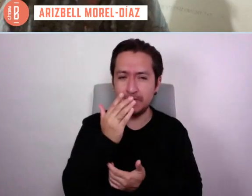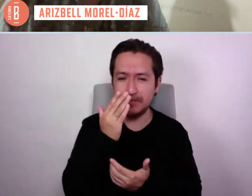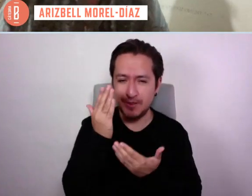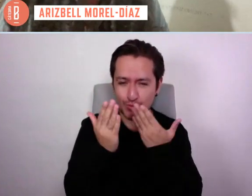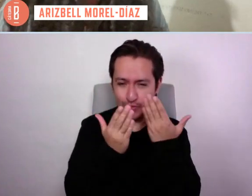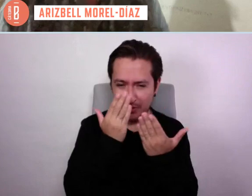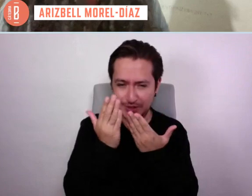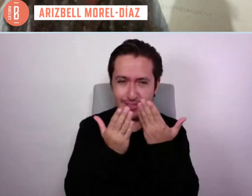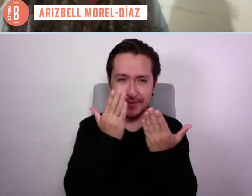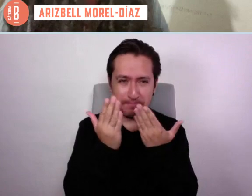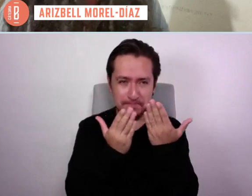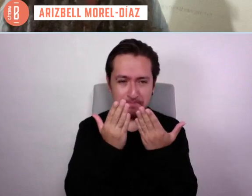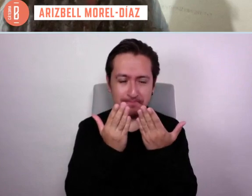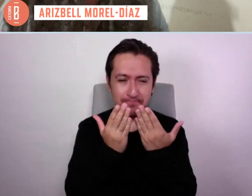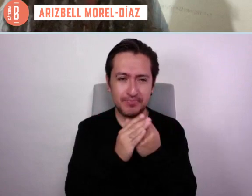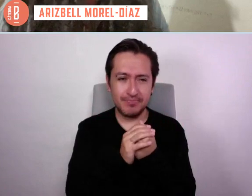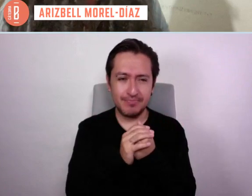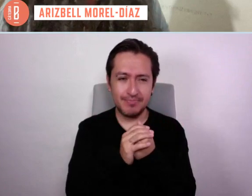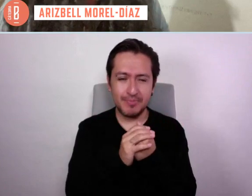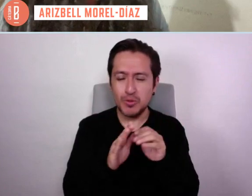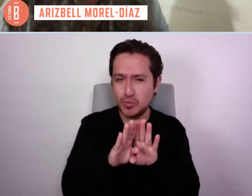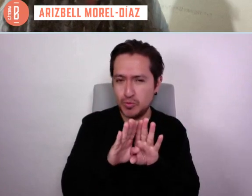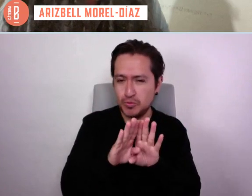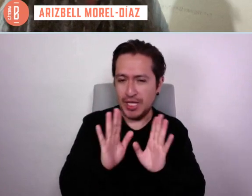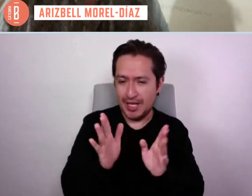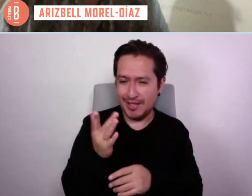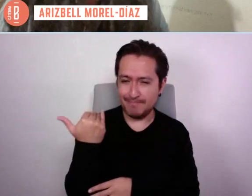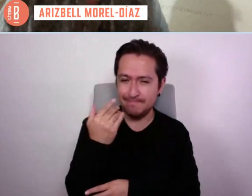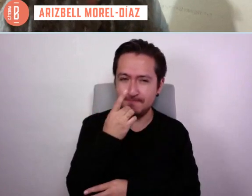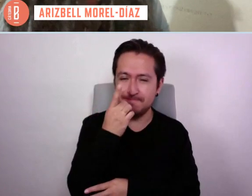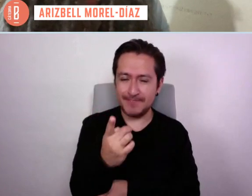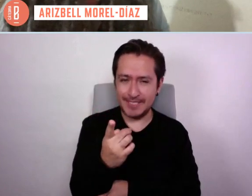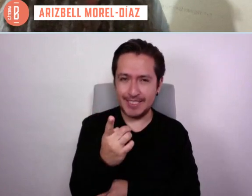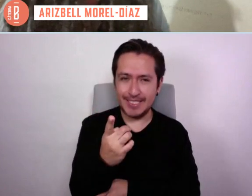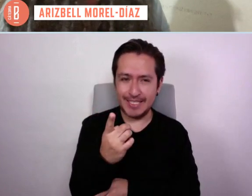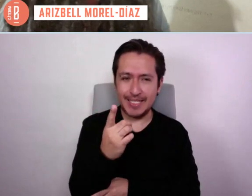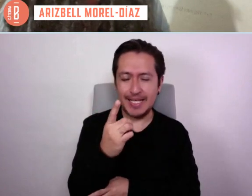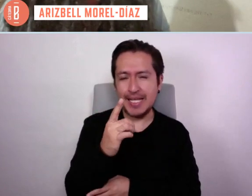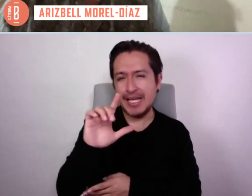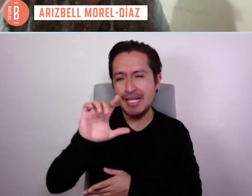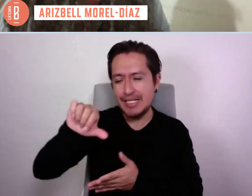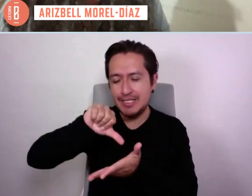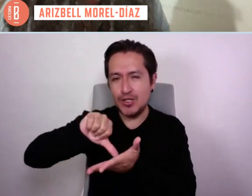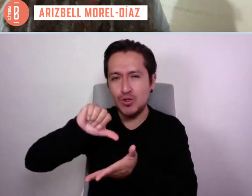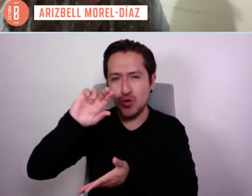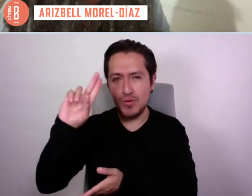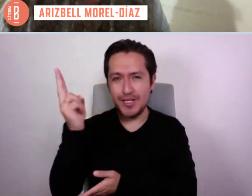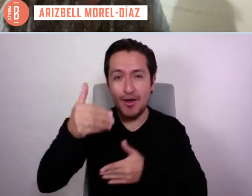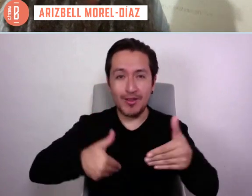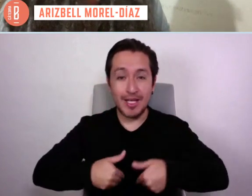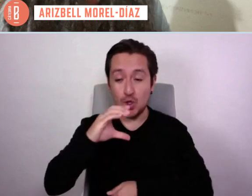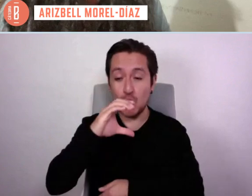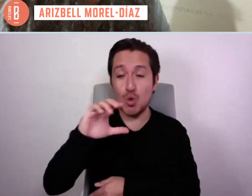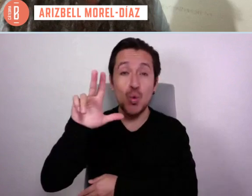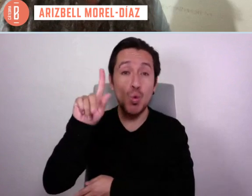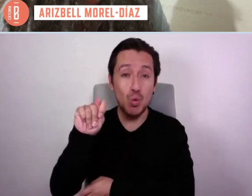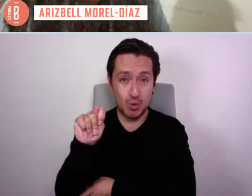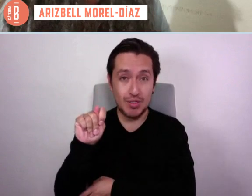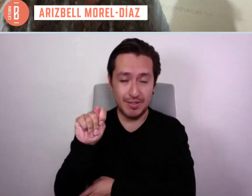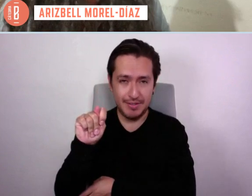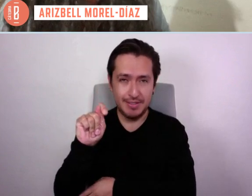de como ya mencioné el colegio y el Centro Universitario de teatro y pues invitamos a distintas